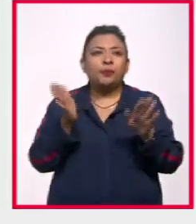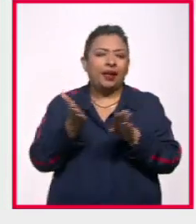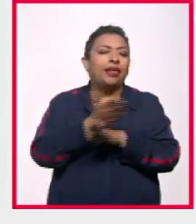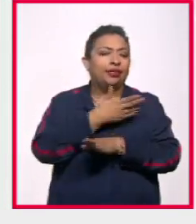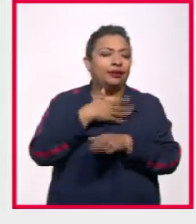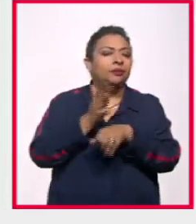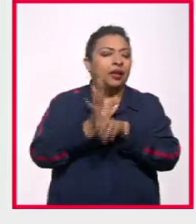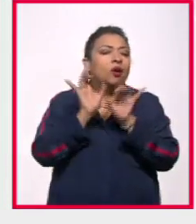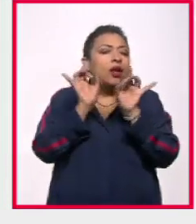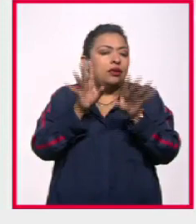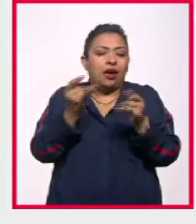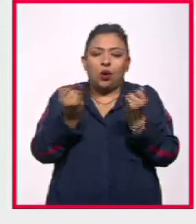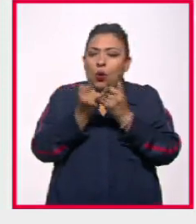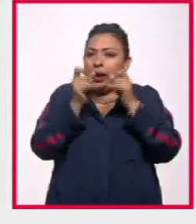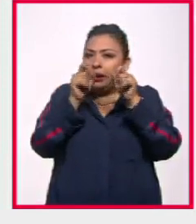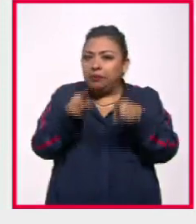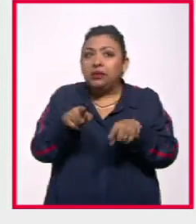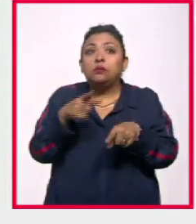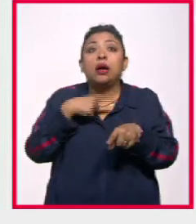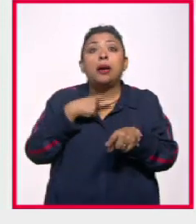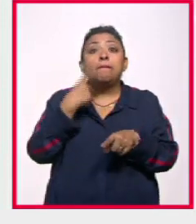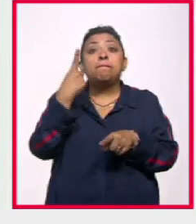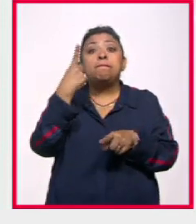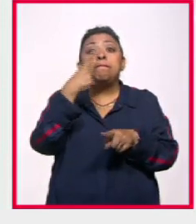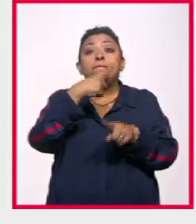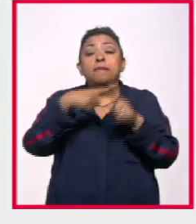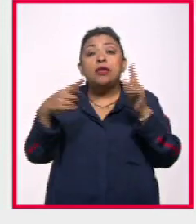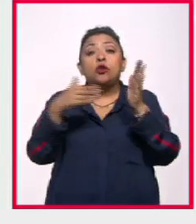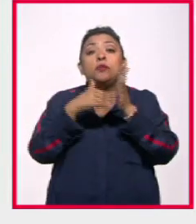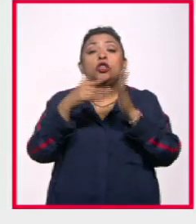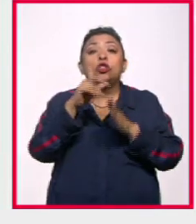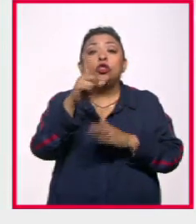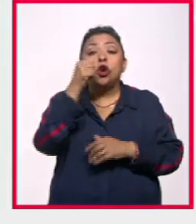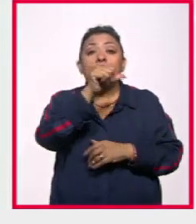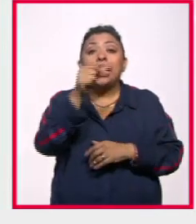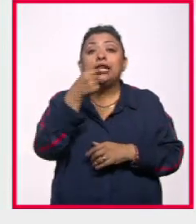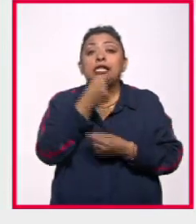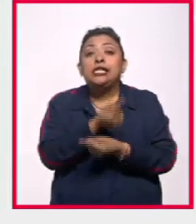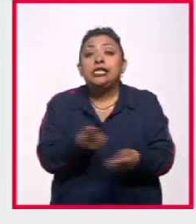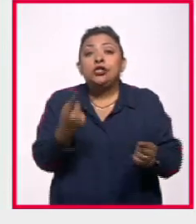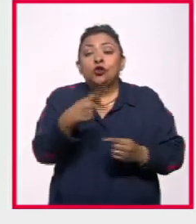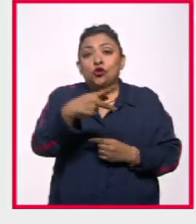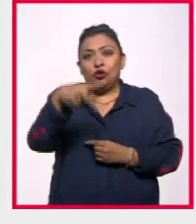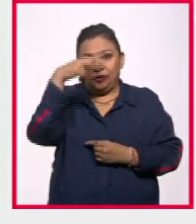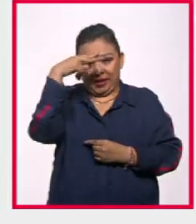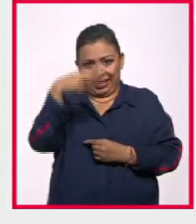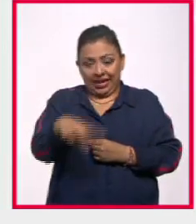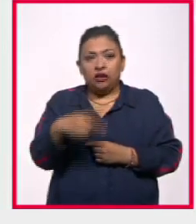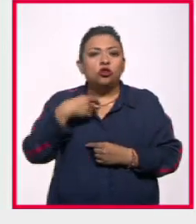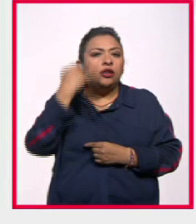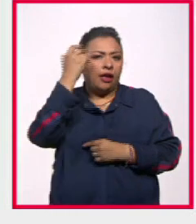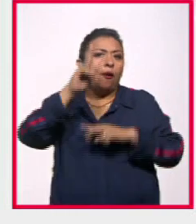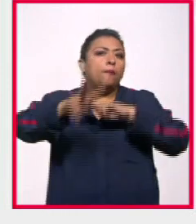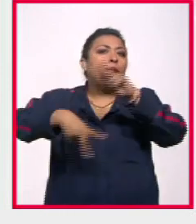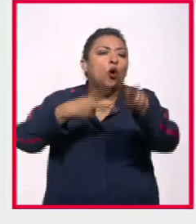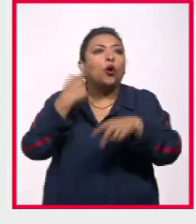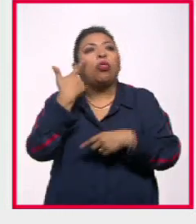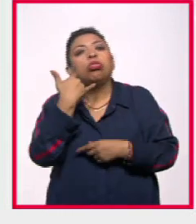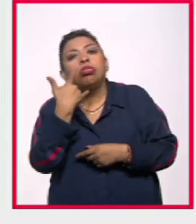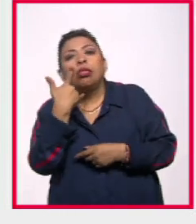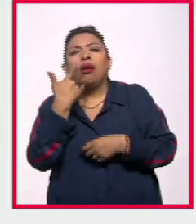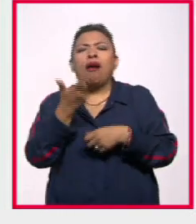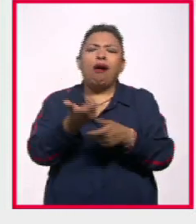anterior película, generando $500,000 para niños mexicanos. Y la idea es, tú vas a ver esta película, te ríes